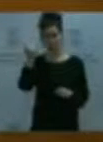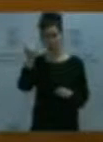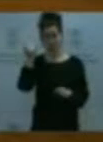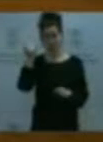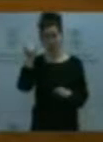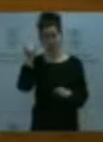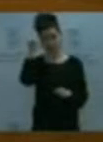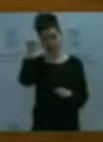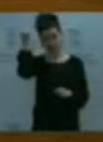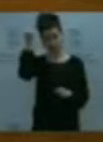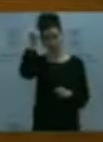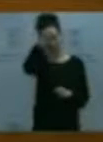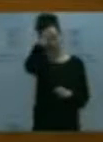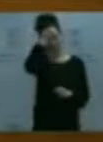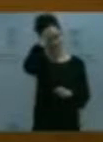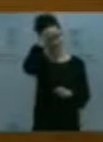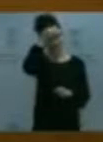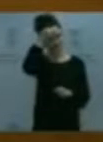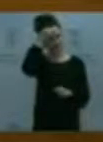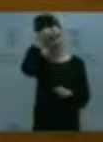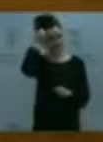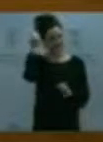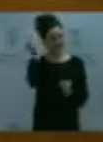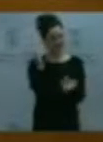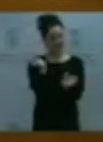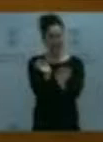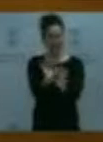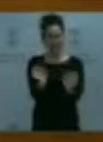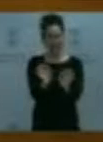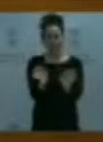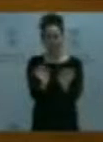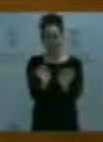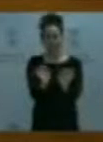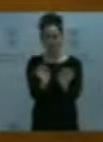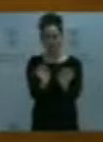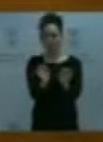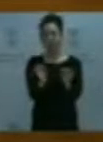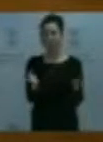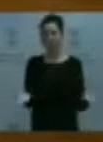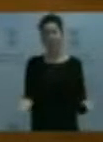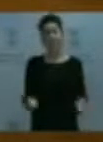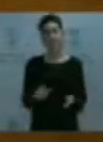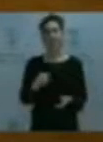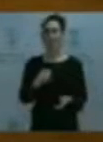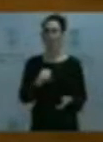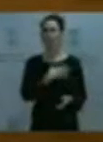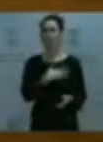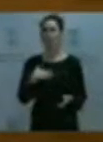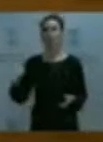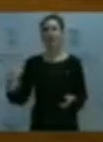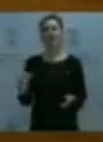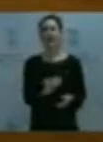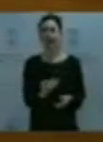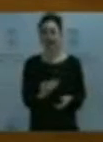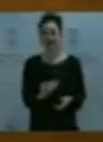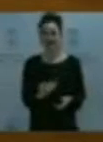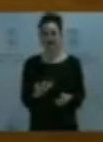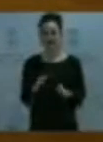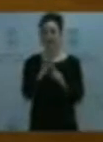absolutamente vacía. Y yo, desde luego, lo que pretendo es que ante esa situación